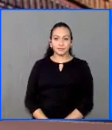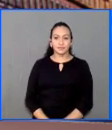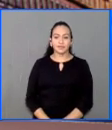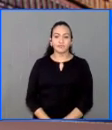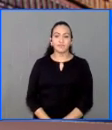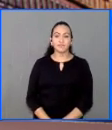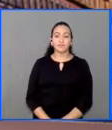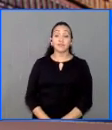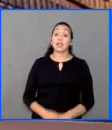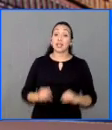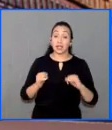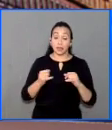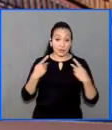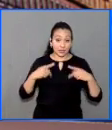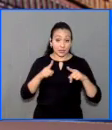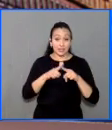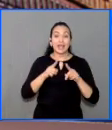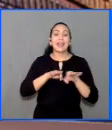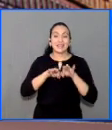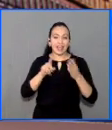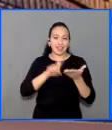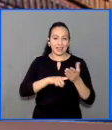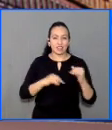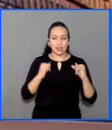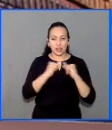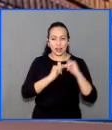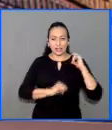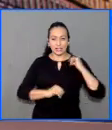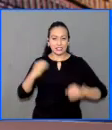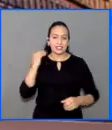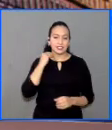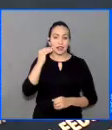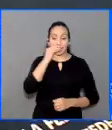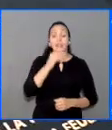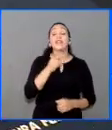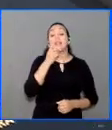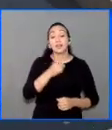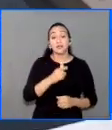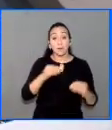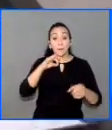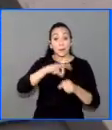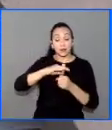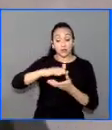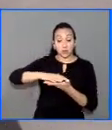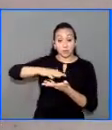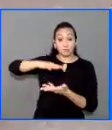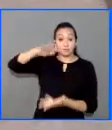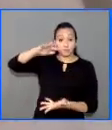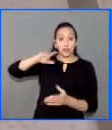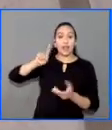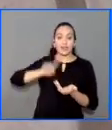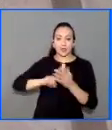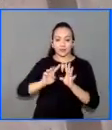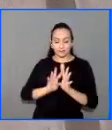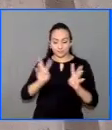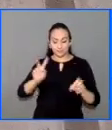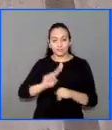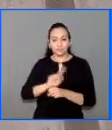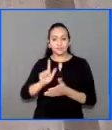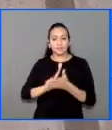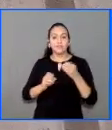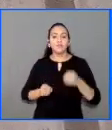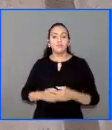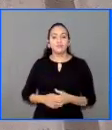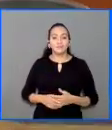Pública Federal dieron a conocer que por mayoría de votos el Pleno del Consejo de la Judicatura Federal revocó el acuerdo en el que